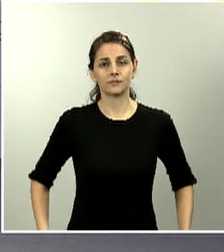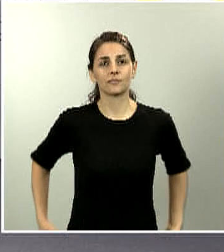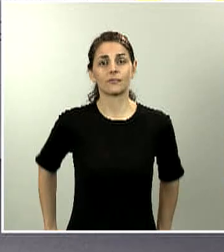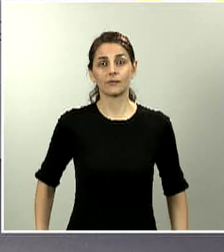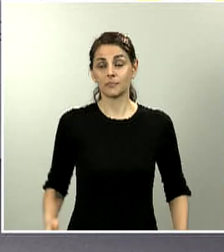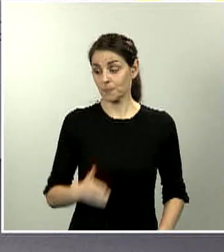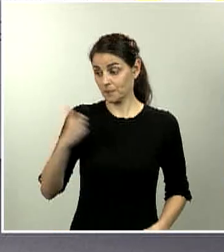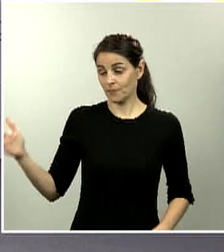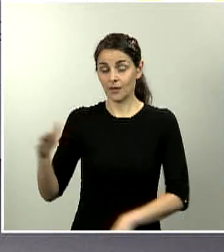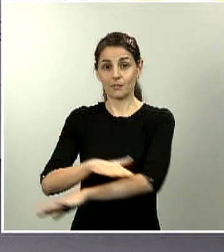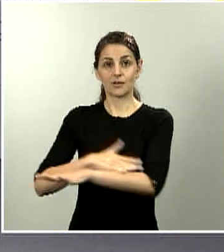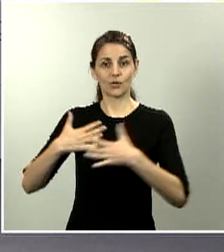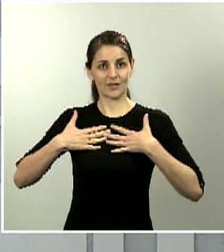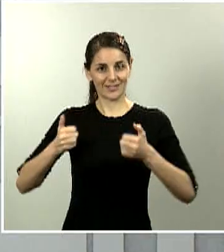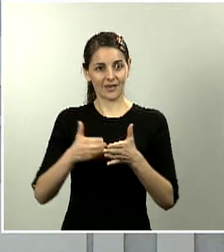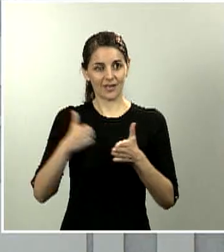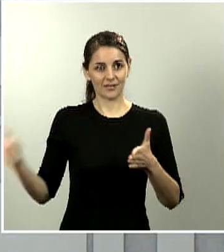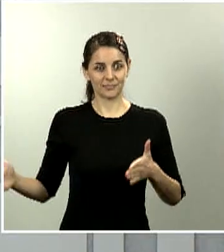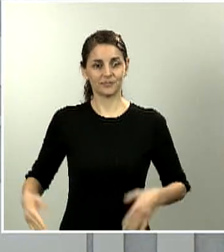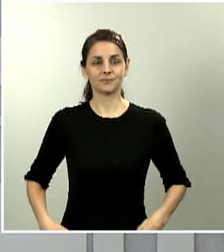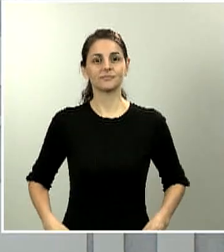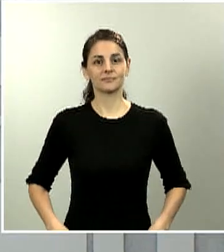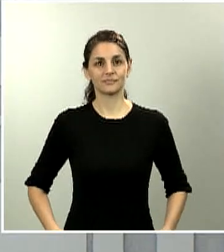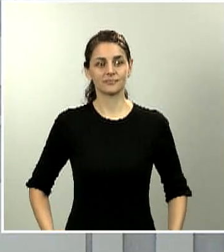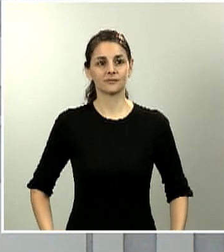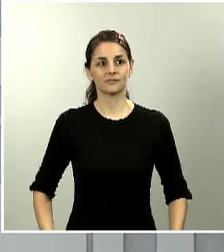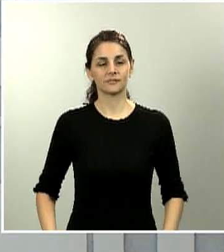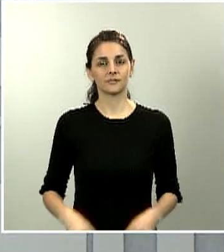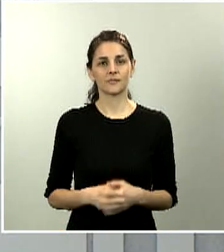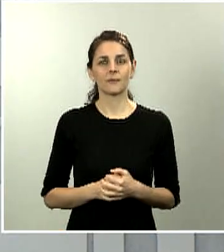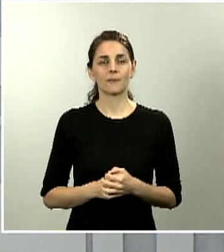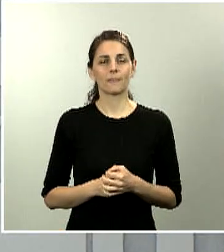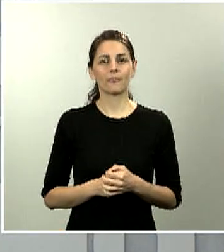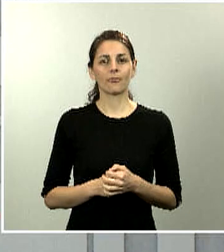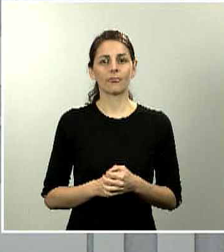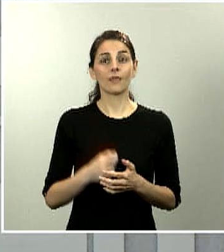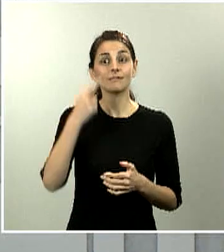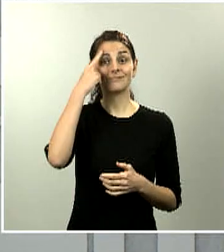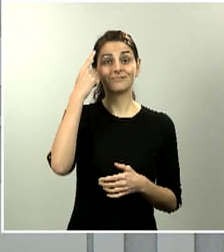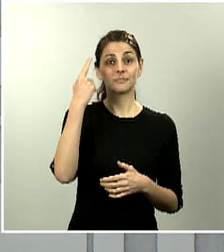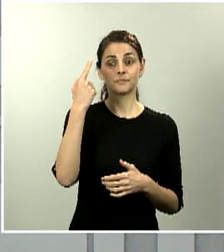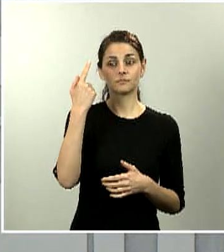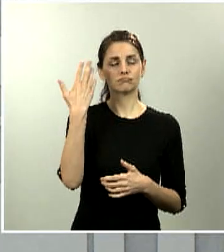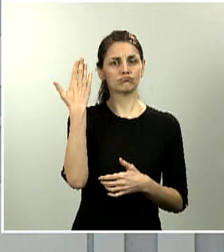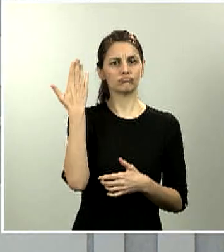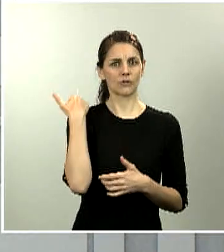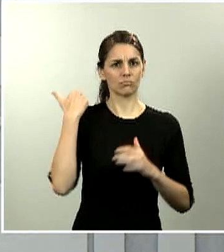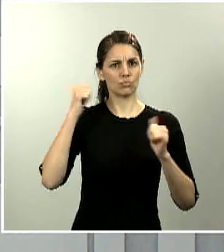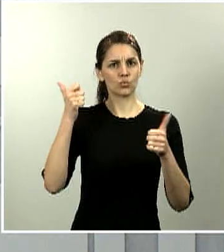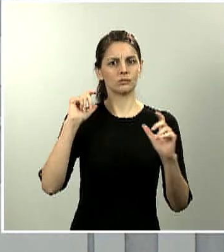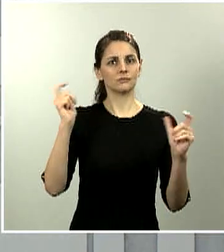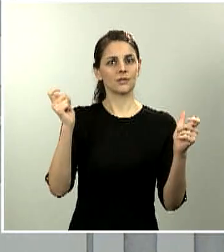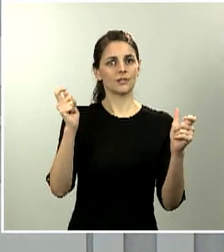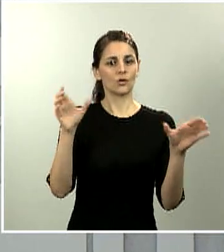Illa. Bien, como saben, desde el día de ayer el presidente está planteando a los grupos parlamentarios presentes en el